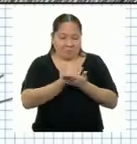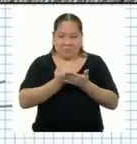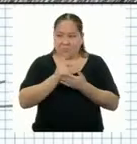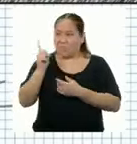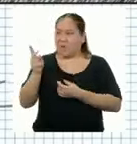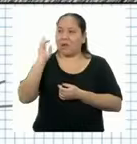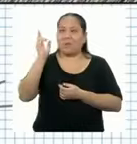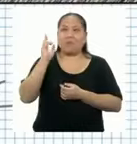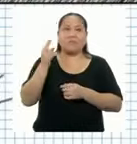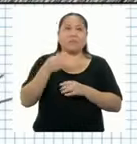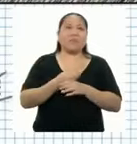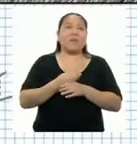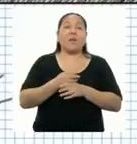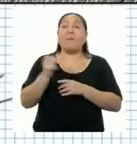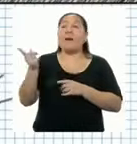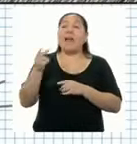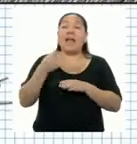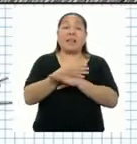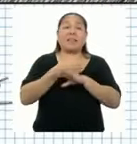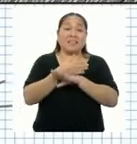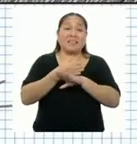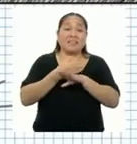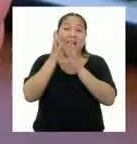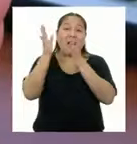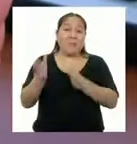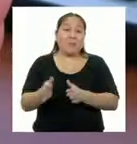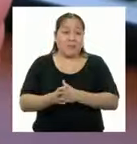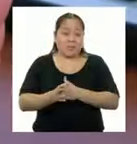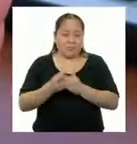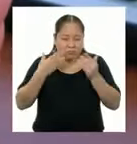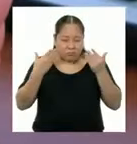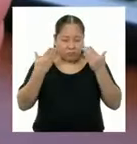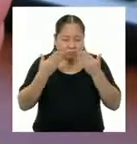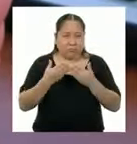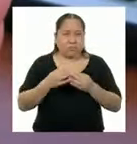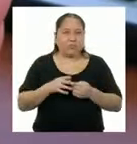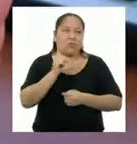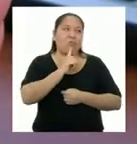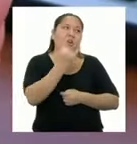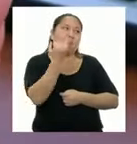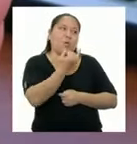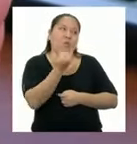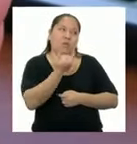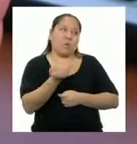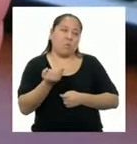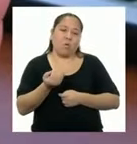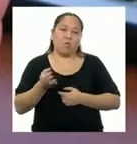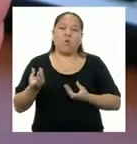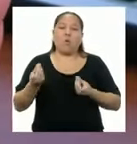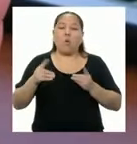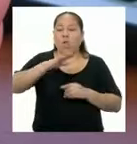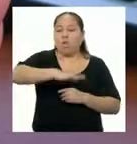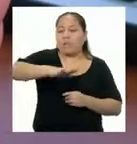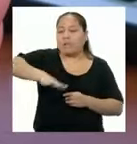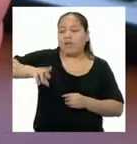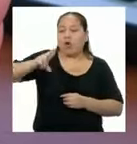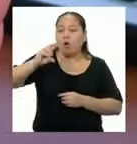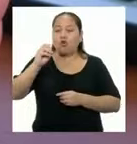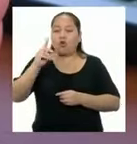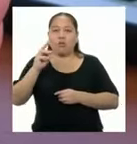maestro carpintero lo más exacto y proporcionado posible. No como los dibujos de la infancia de Rodrigo,